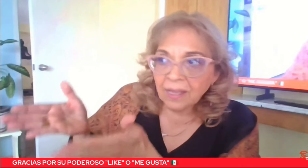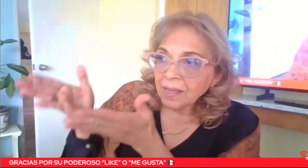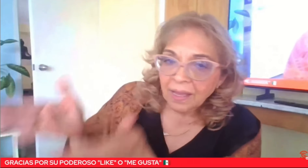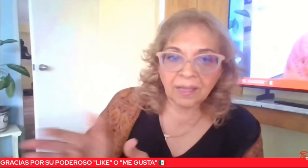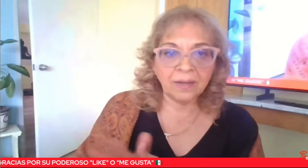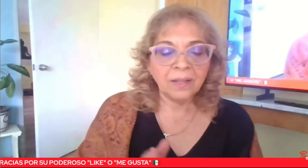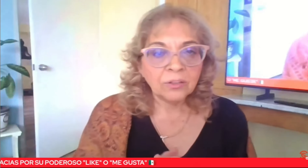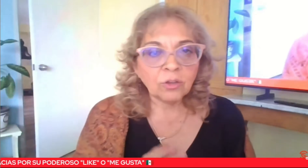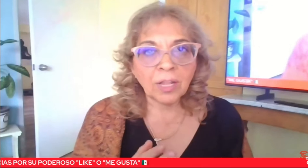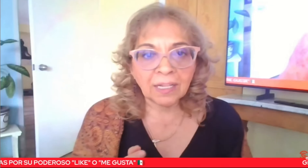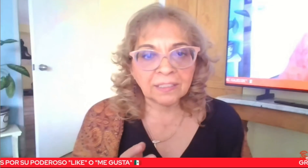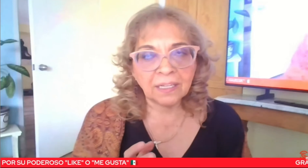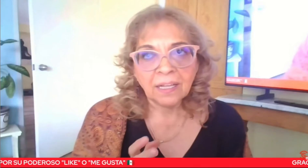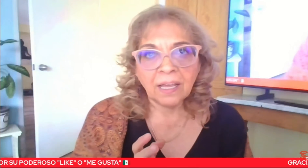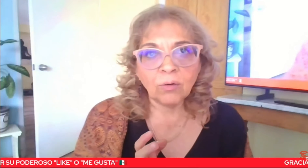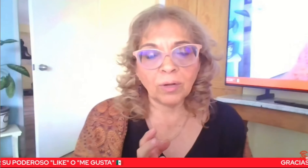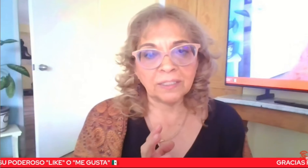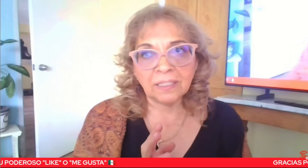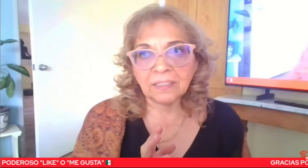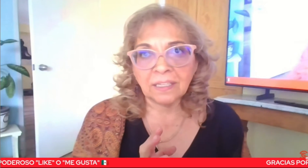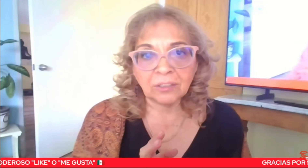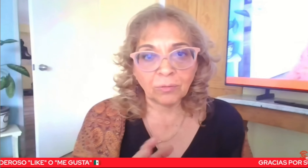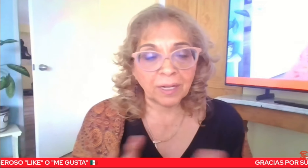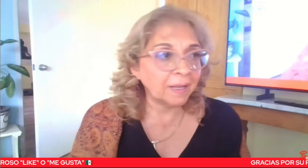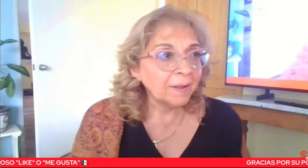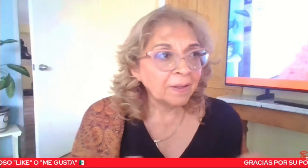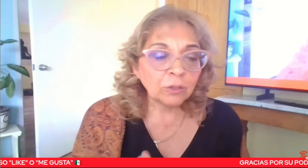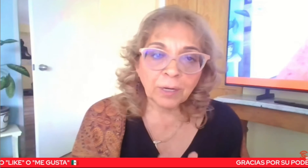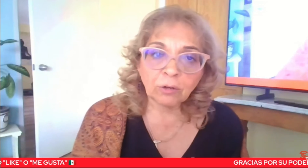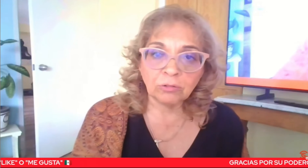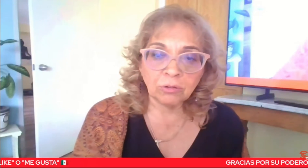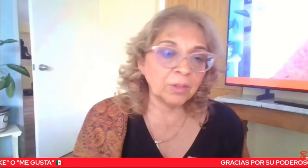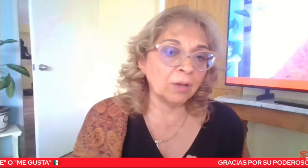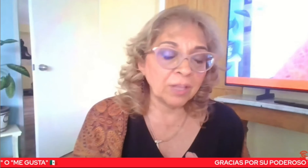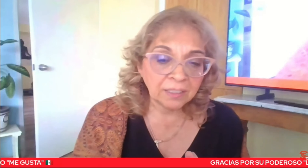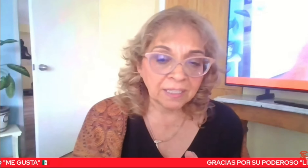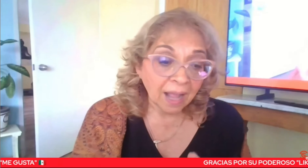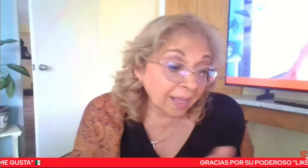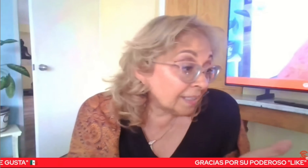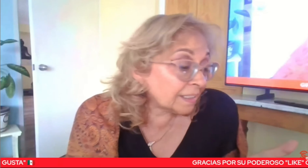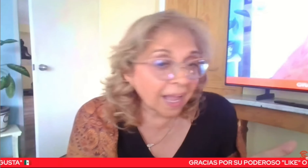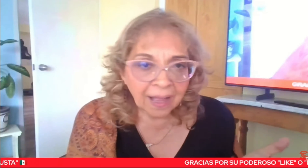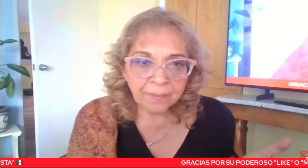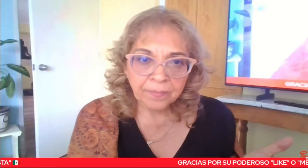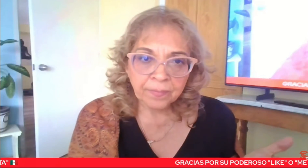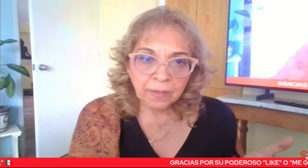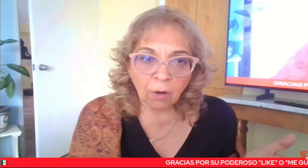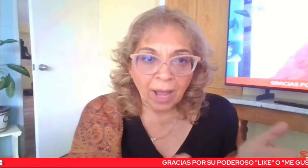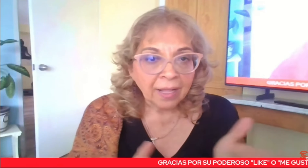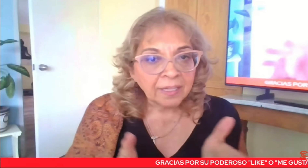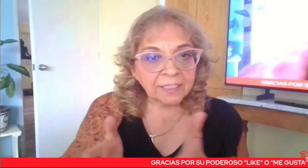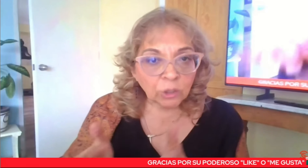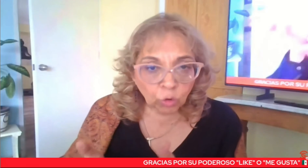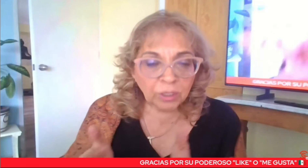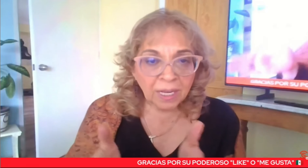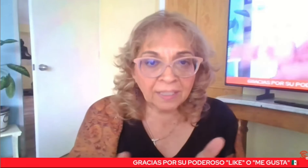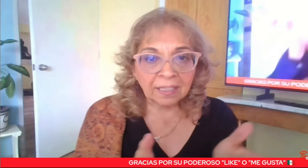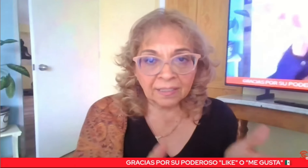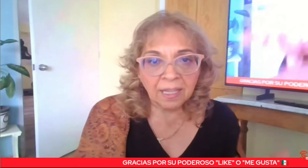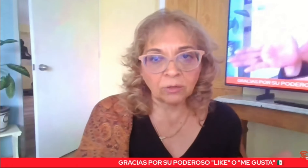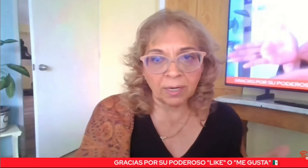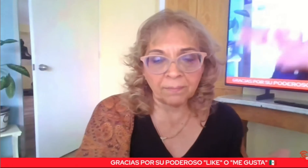ahí en todas las encuestas sobre consumo de audiencia. Ahí está. Ahora, si tú